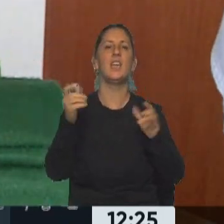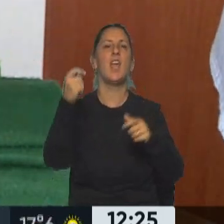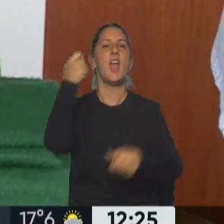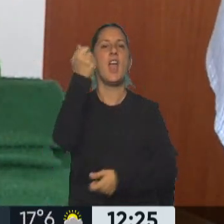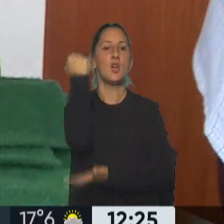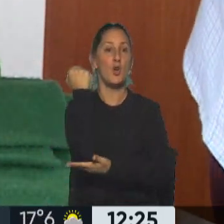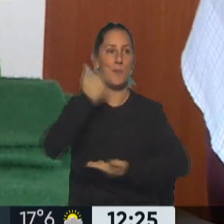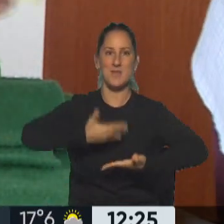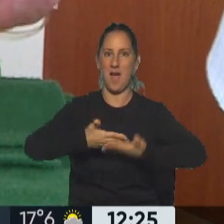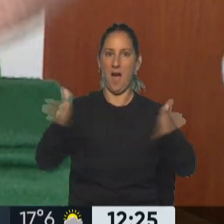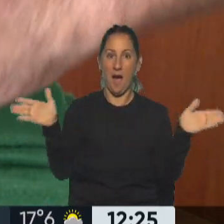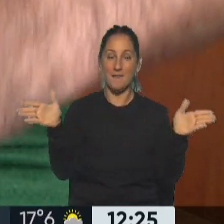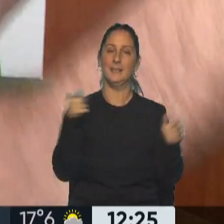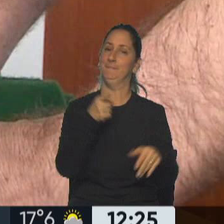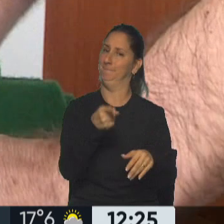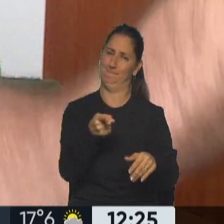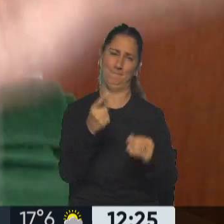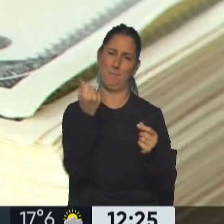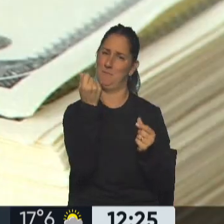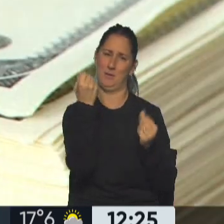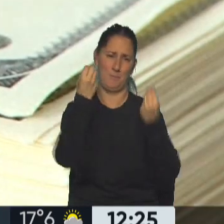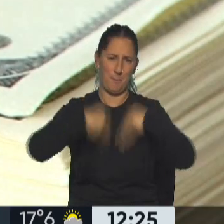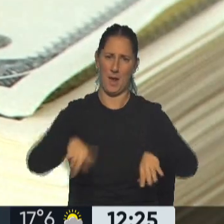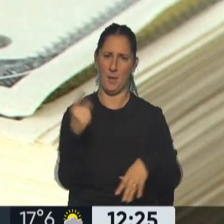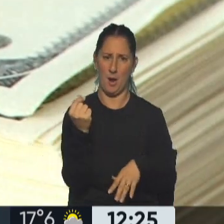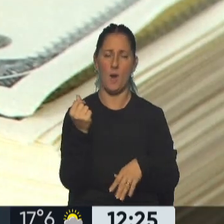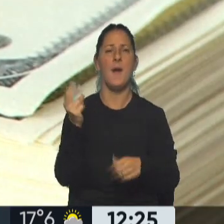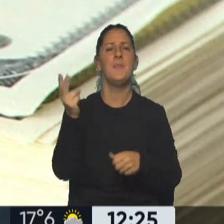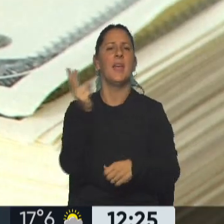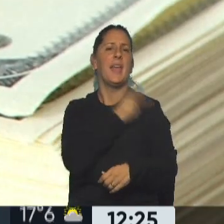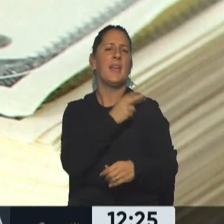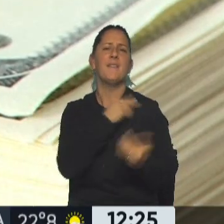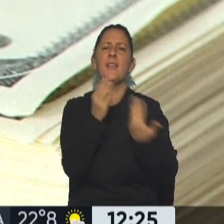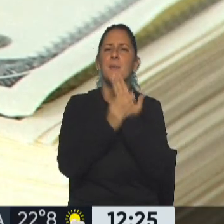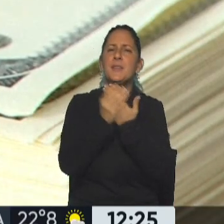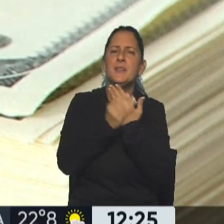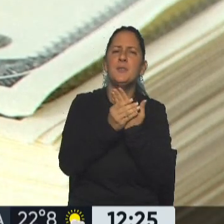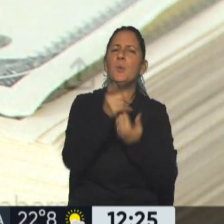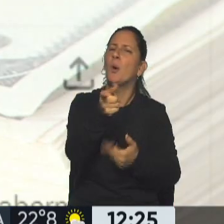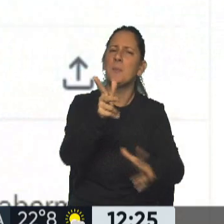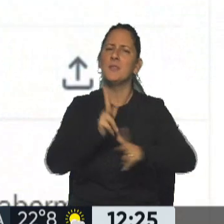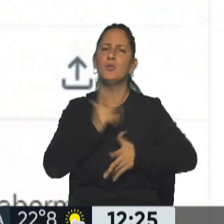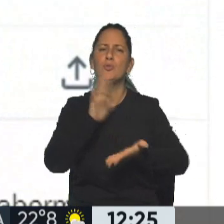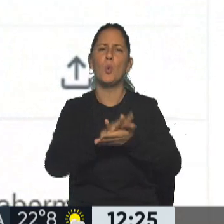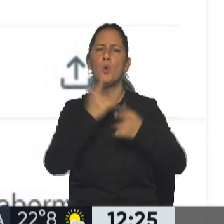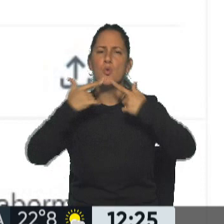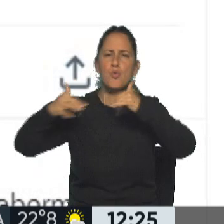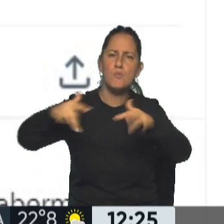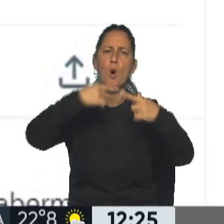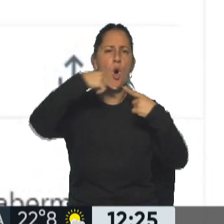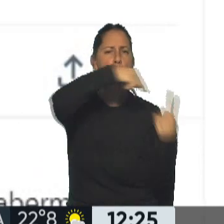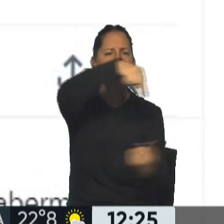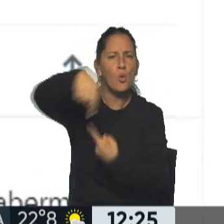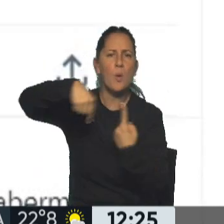la economía y eso lo va a llevar claramente una devaluación como jefe de gabinete que nos puede decirle las inversiones que se escucharon los rumores durante todo el día de